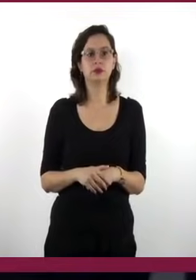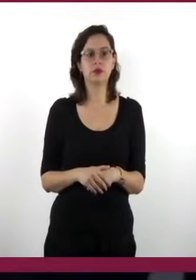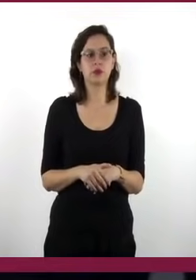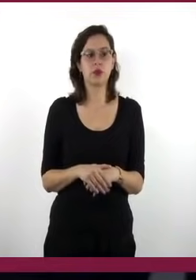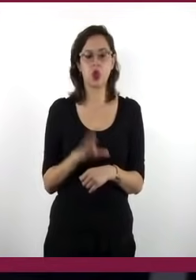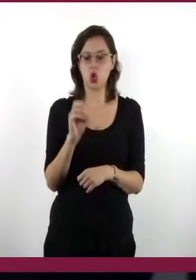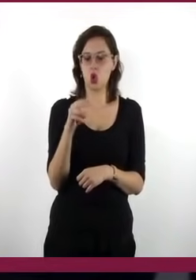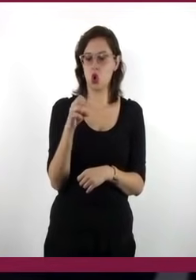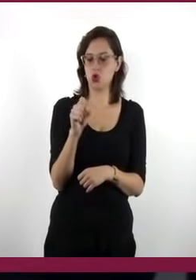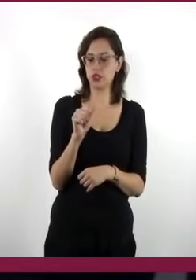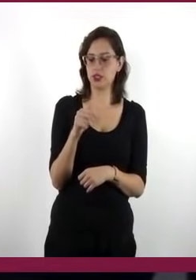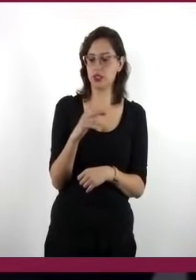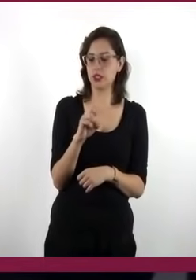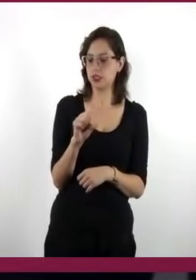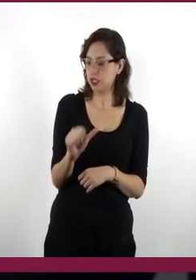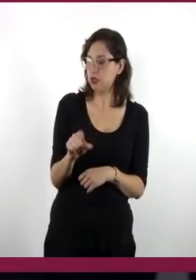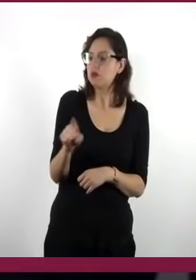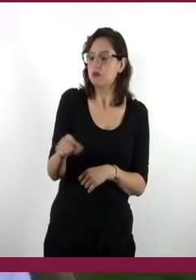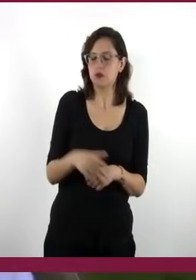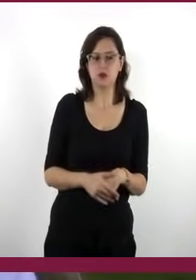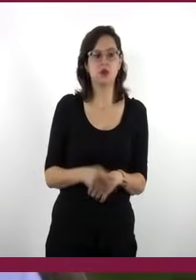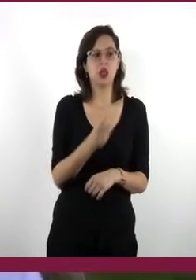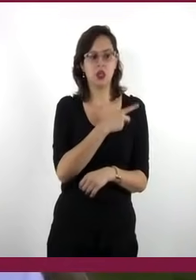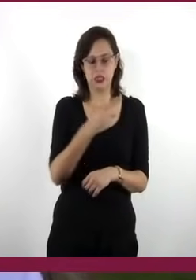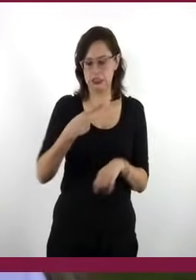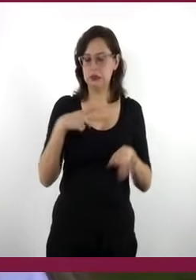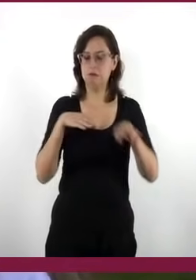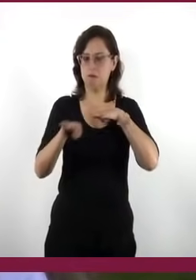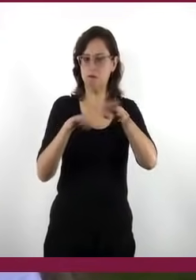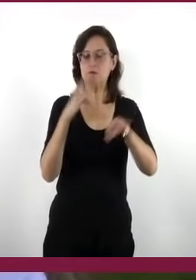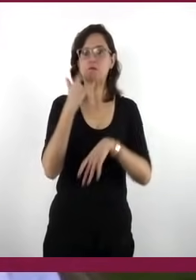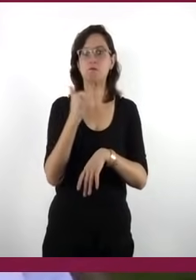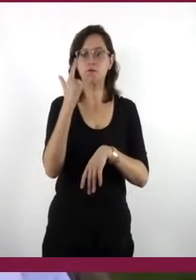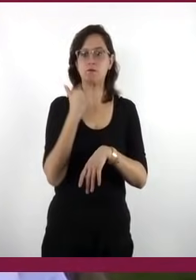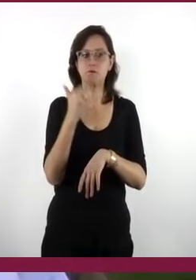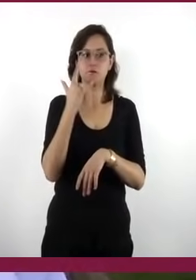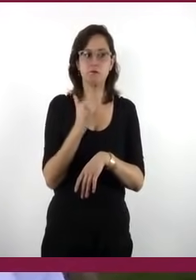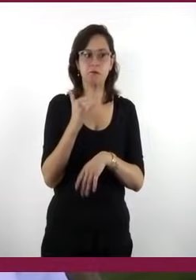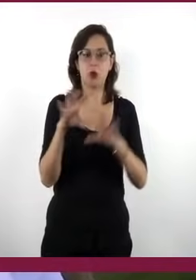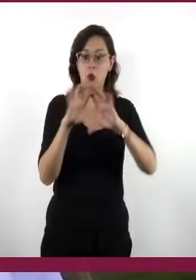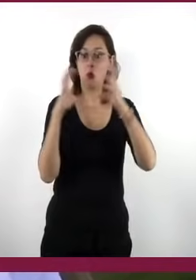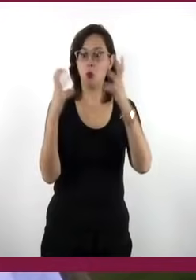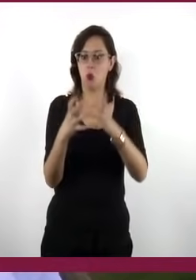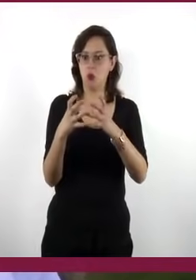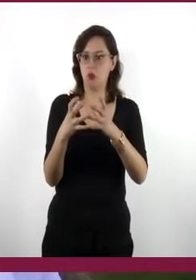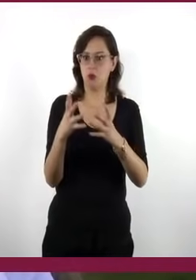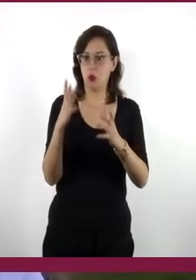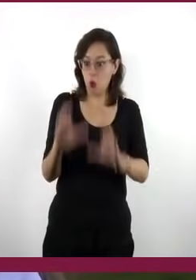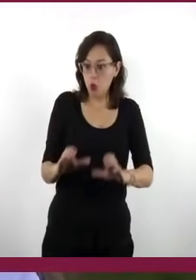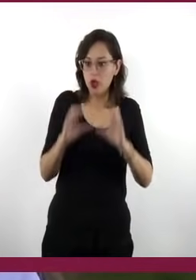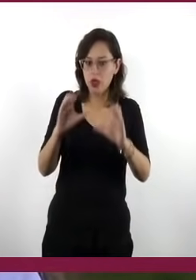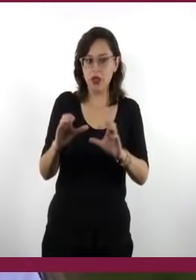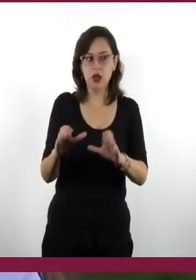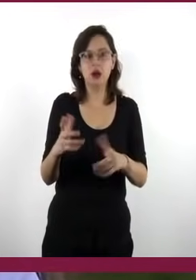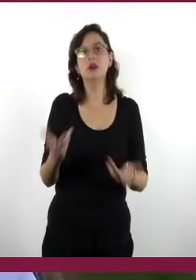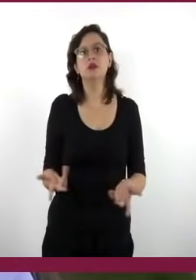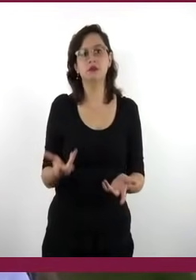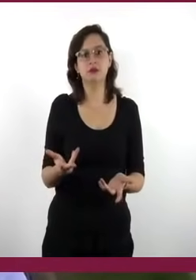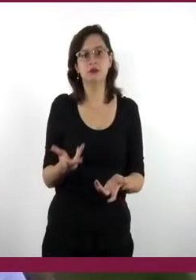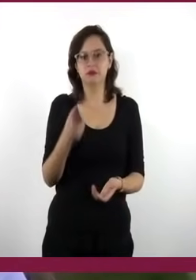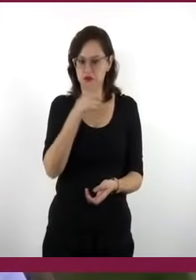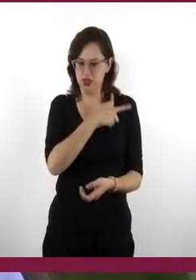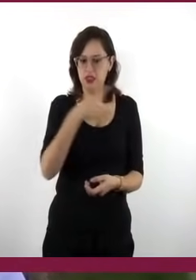quiero decir que debemos de trabajar, si tanto dicen que quieren cuidar el planeta, párense, vayan a comprar una bolsa,